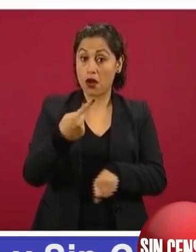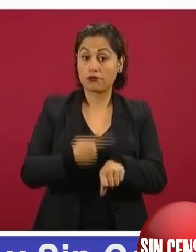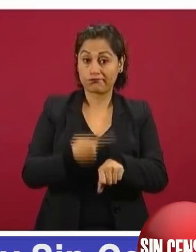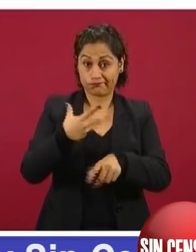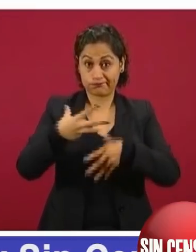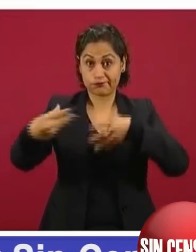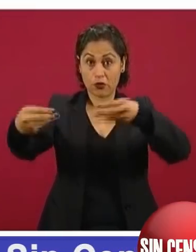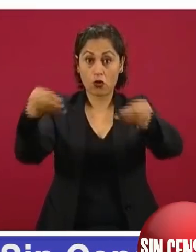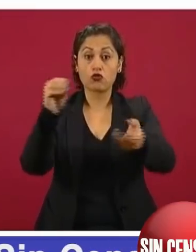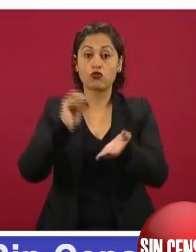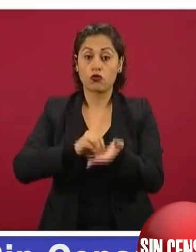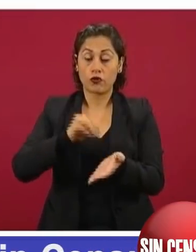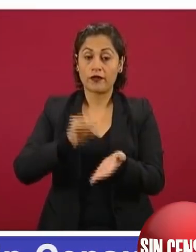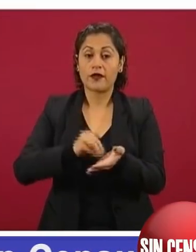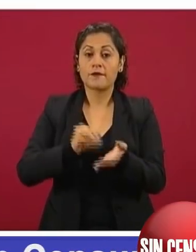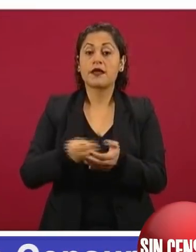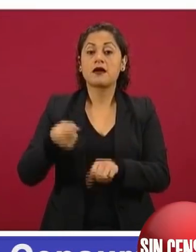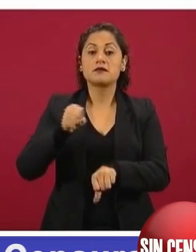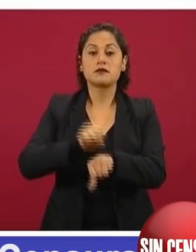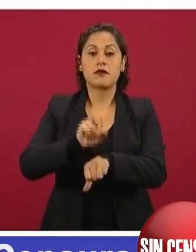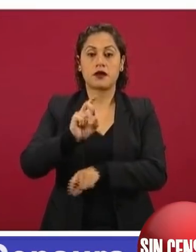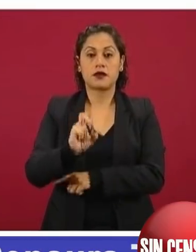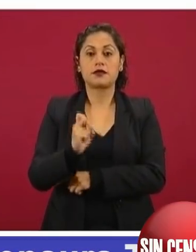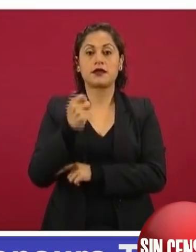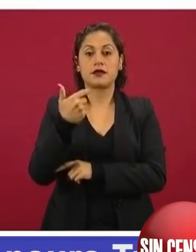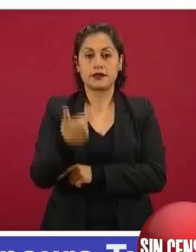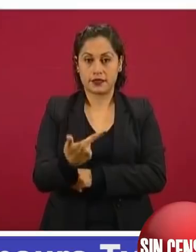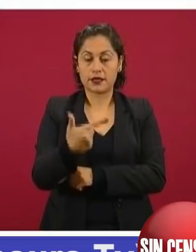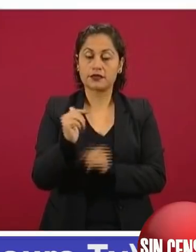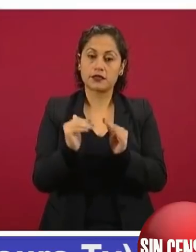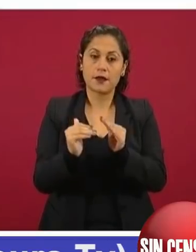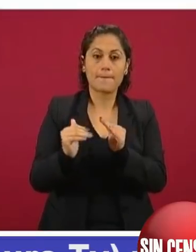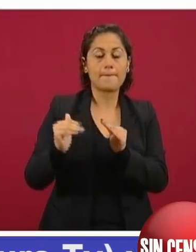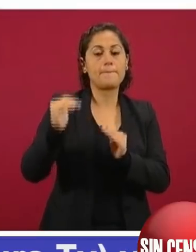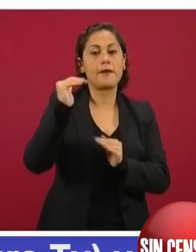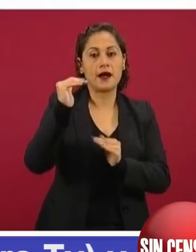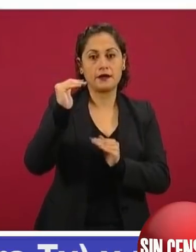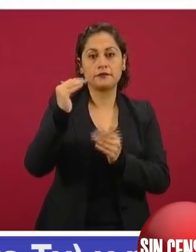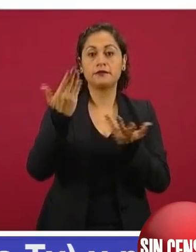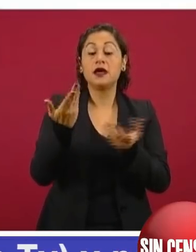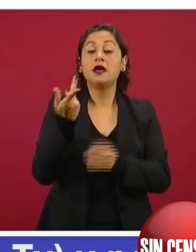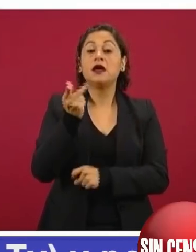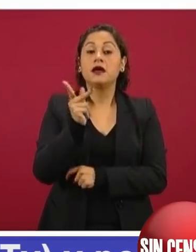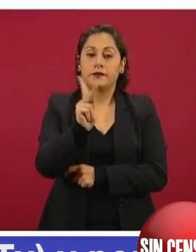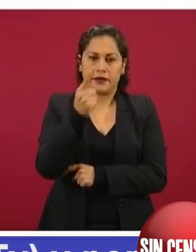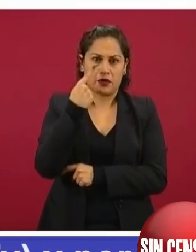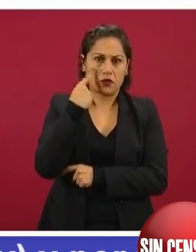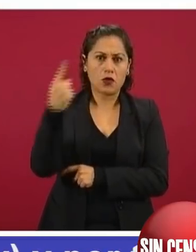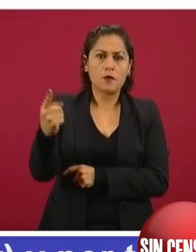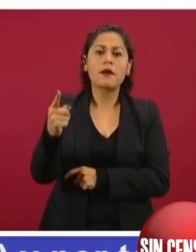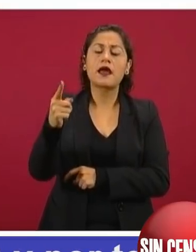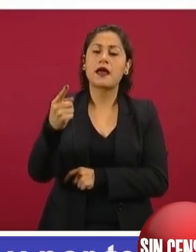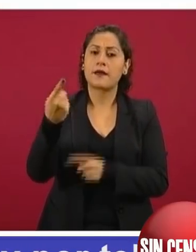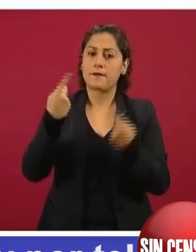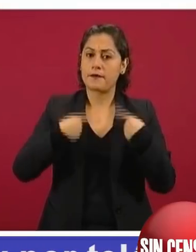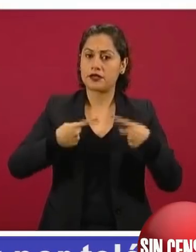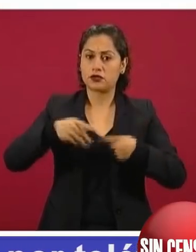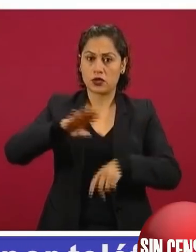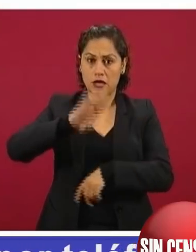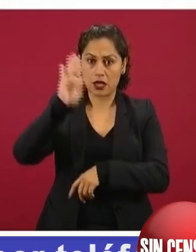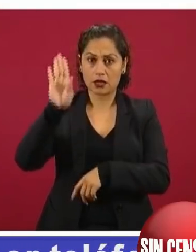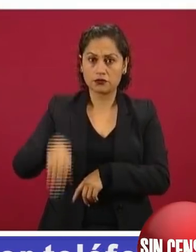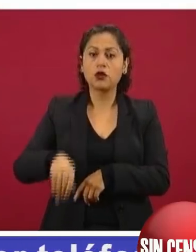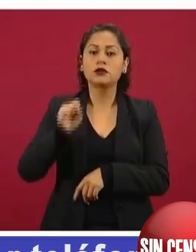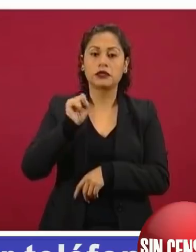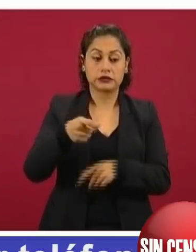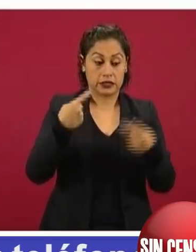y desde la semana 37 también empezó a tener el incremento. Sin embargo, vean las defunciones, a pesar de que han incrementado los